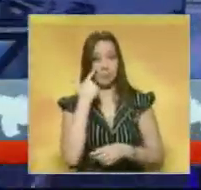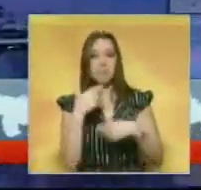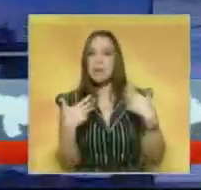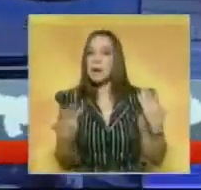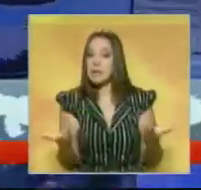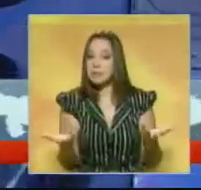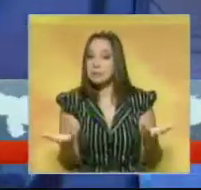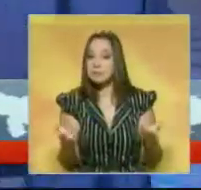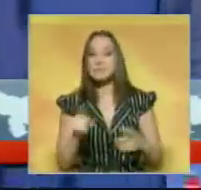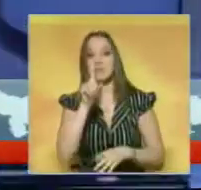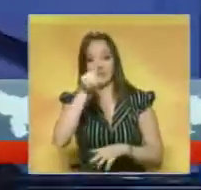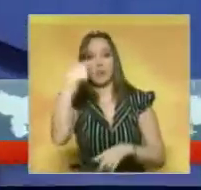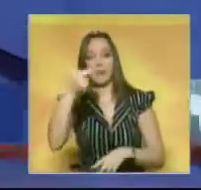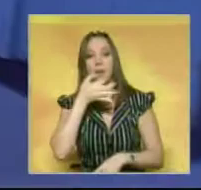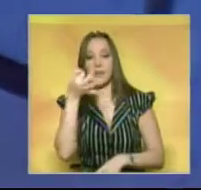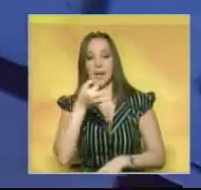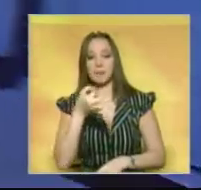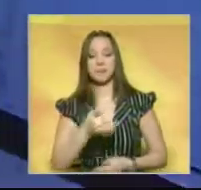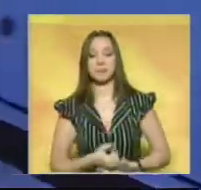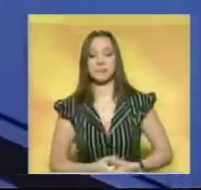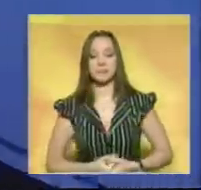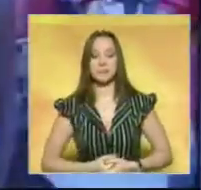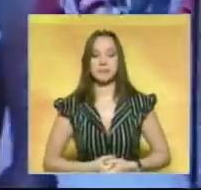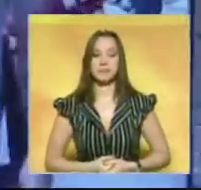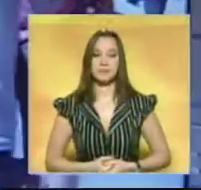qué? Ya les contamos.